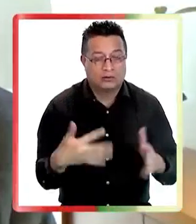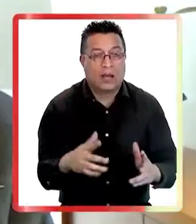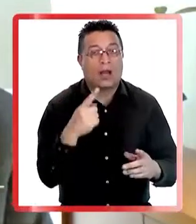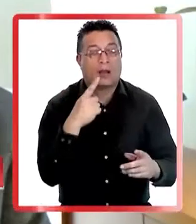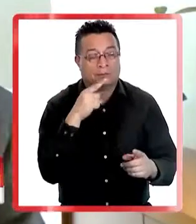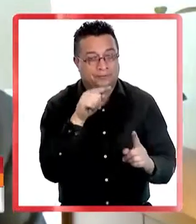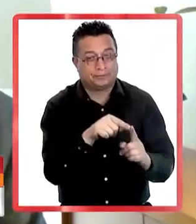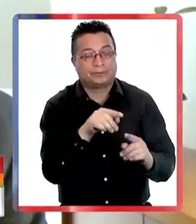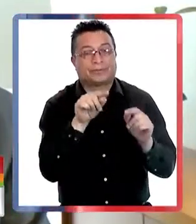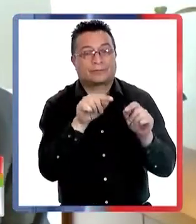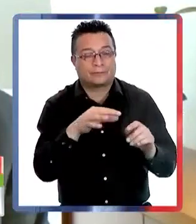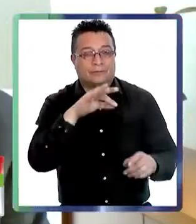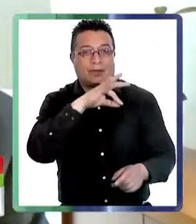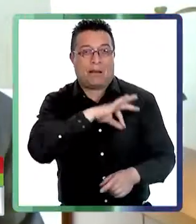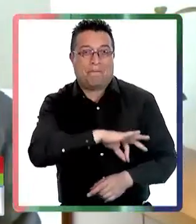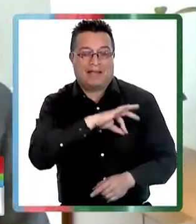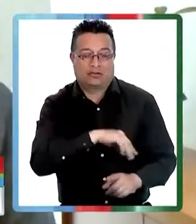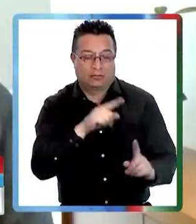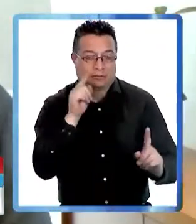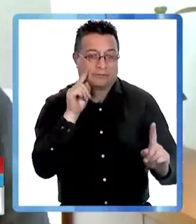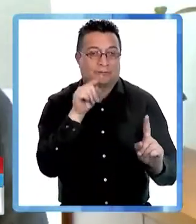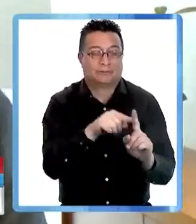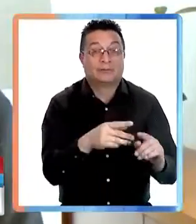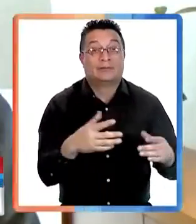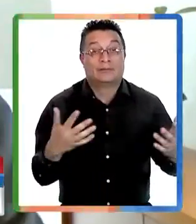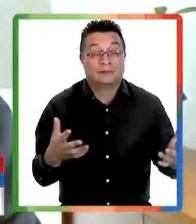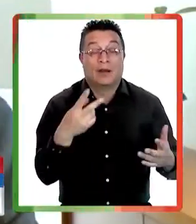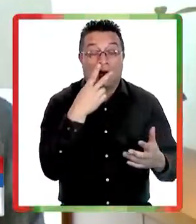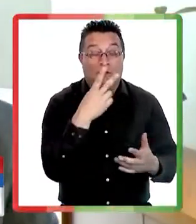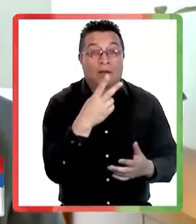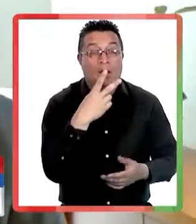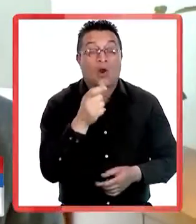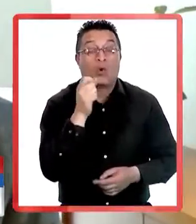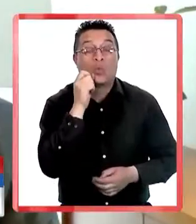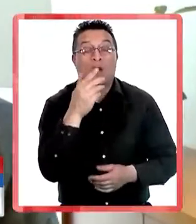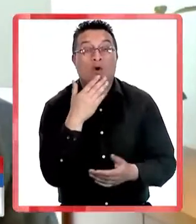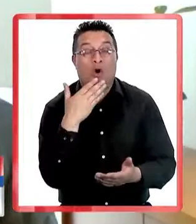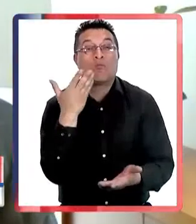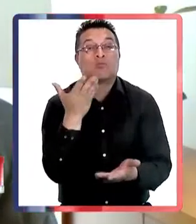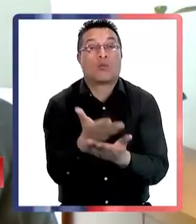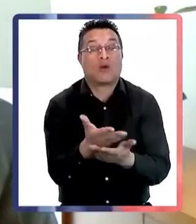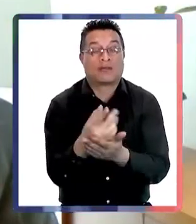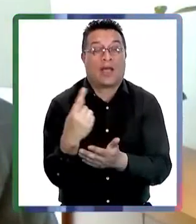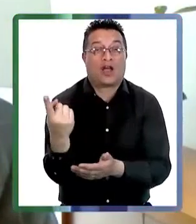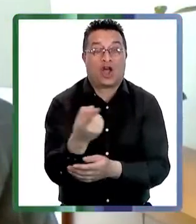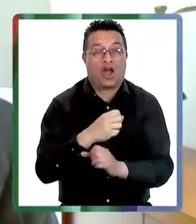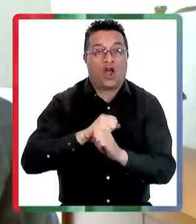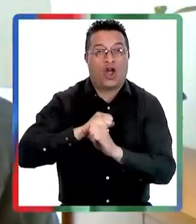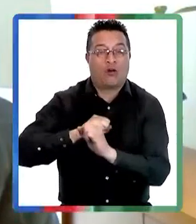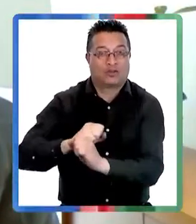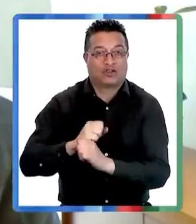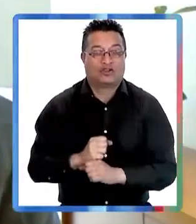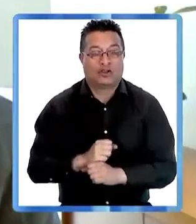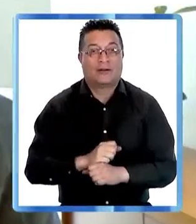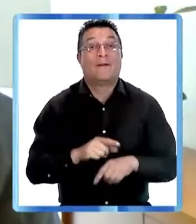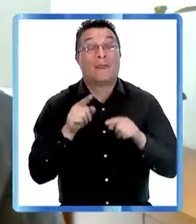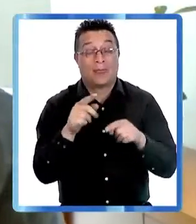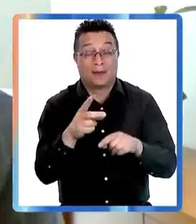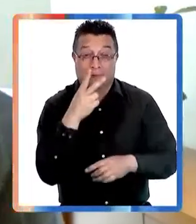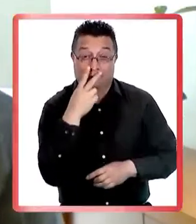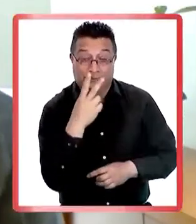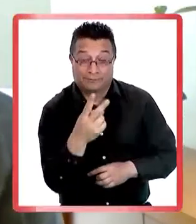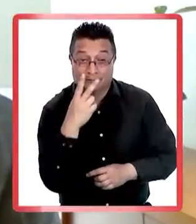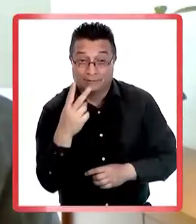foco en subir fuertemente las pensiones, y bueno, veremos cuáles son las propuestas que nos hace la oposición para efecto de ver